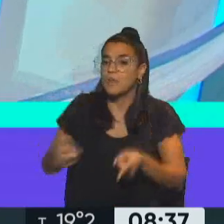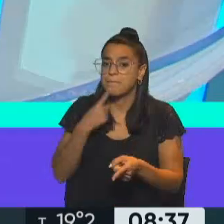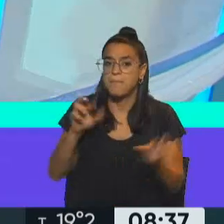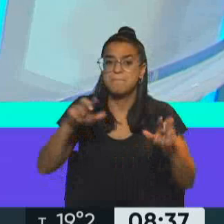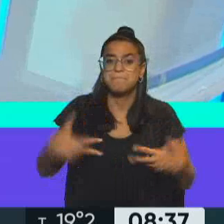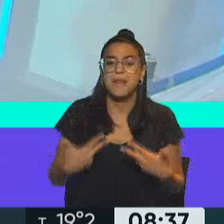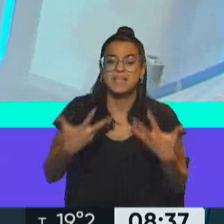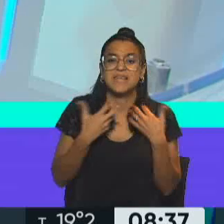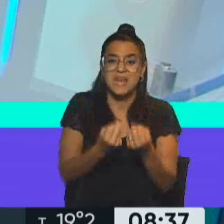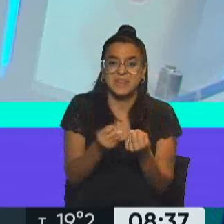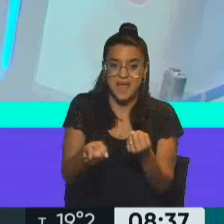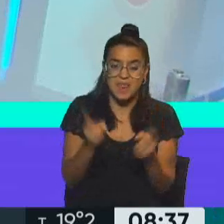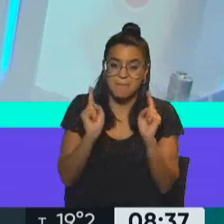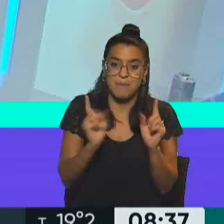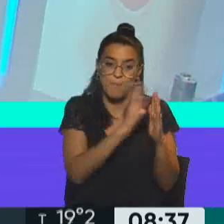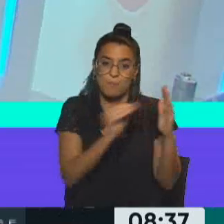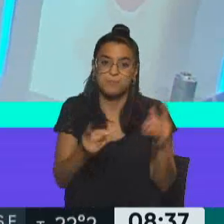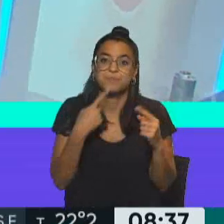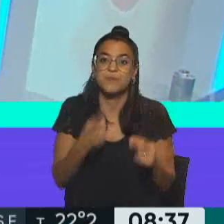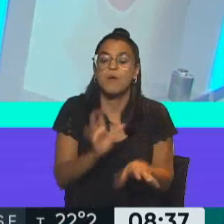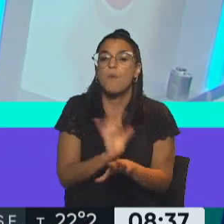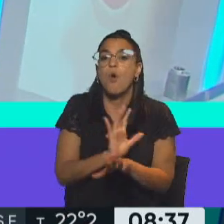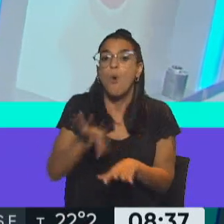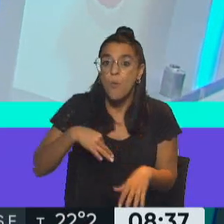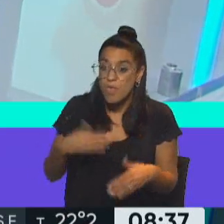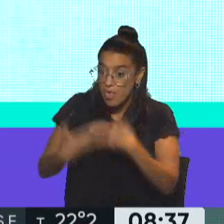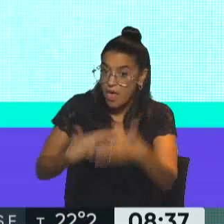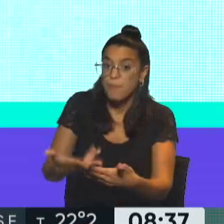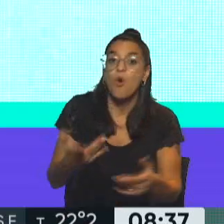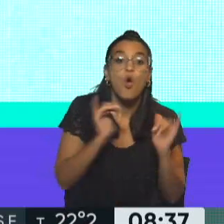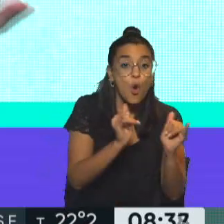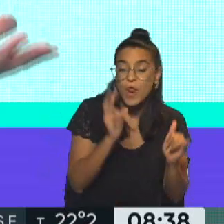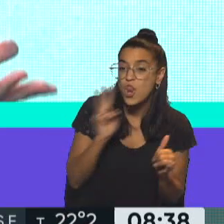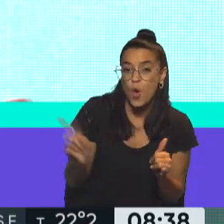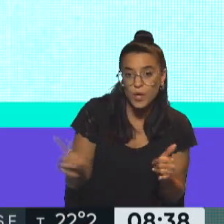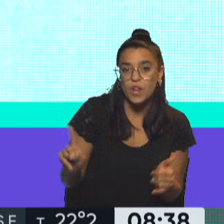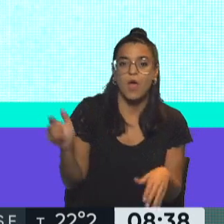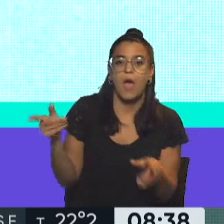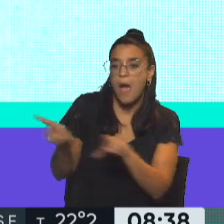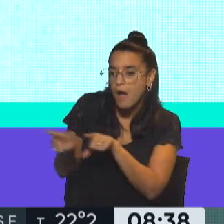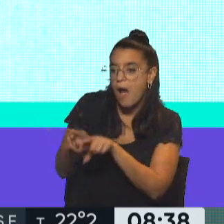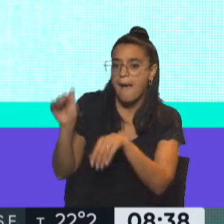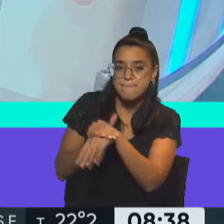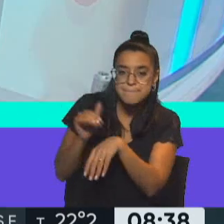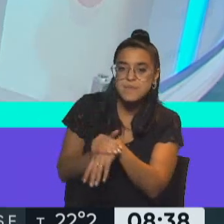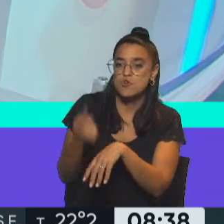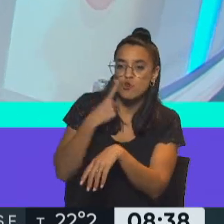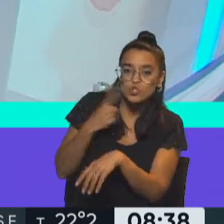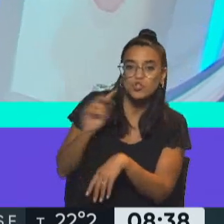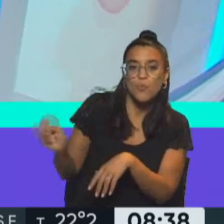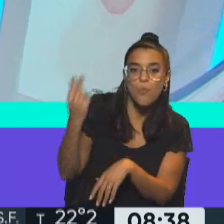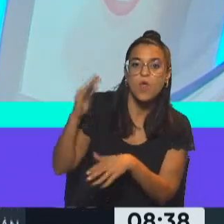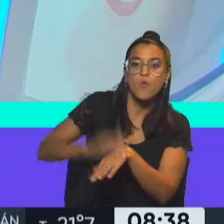política sanitaria modelo la calidad referencia la esperanza de vida porque si bien los más jóvenes no han visto aún para un amigo a un conocido